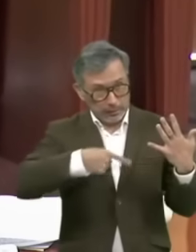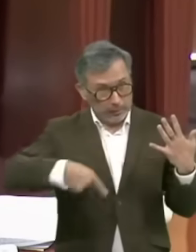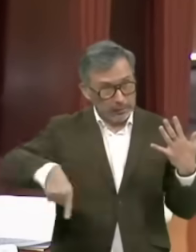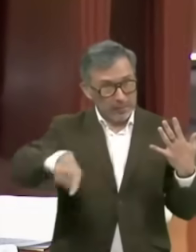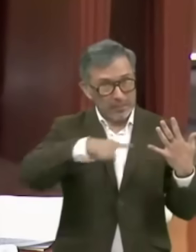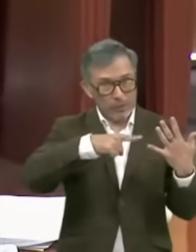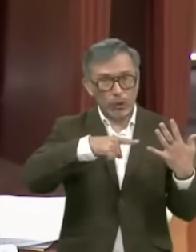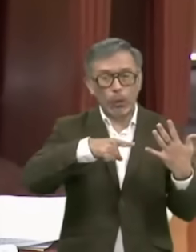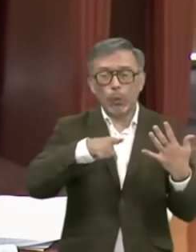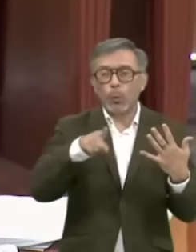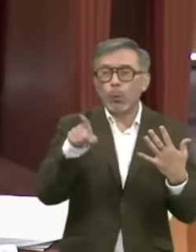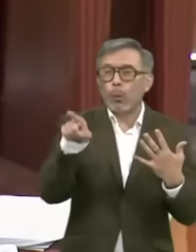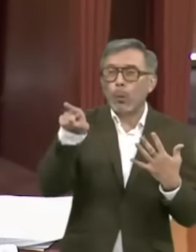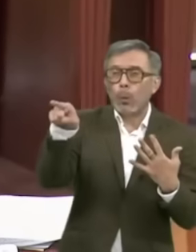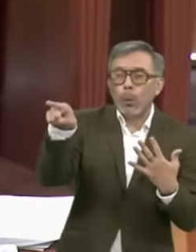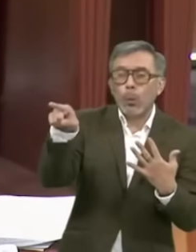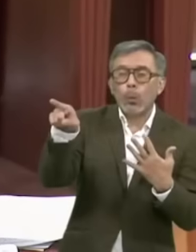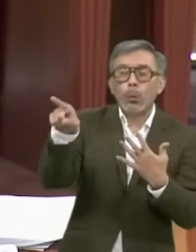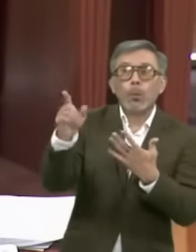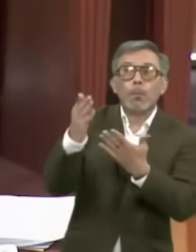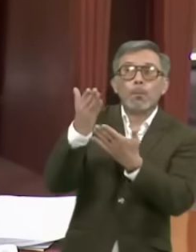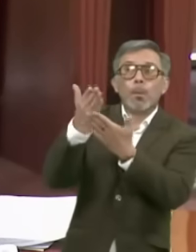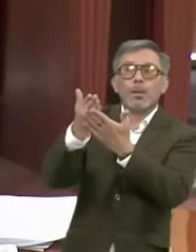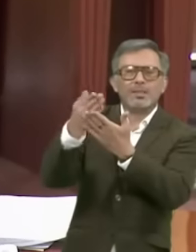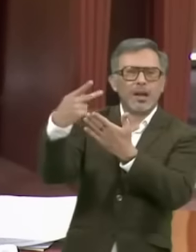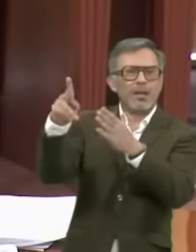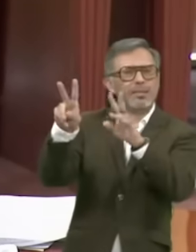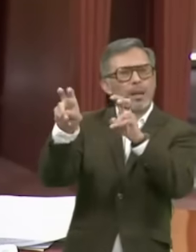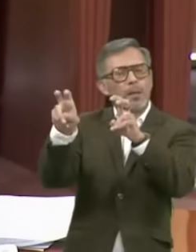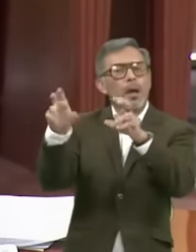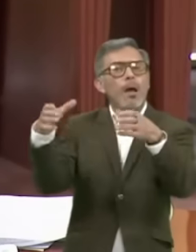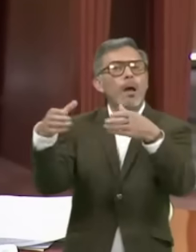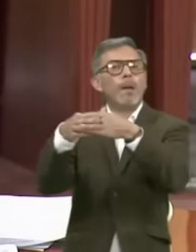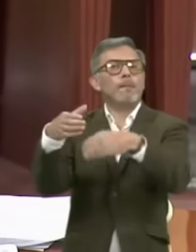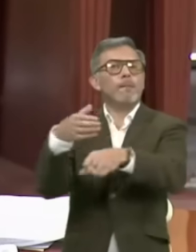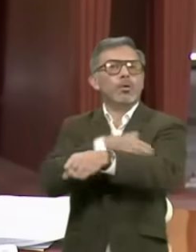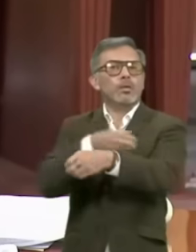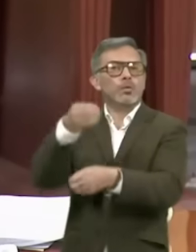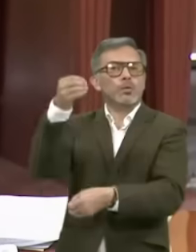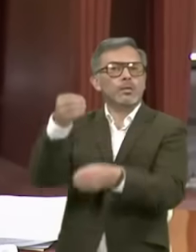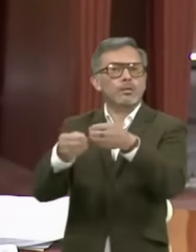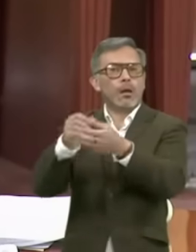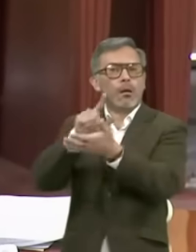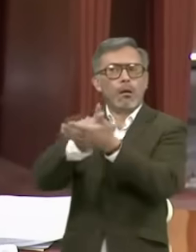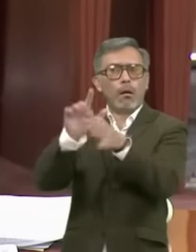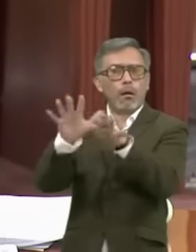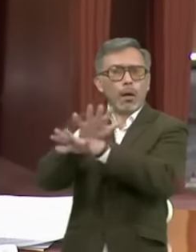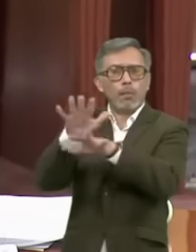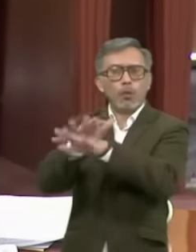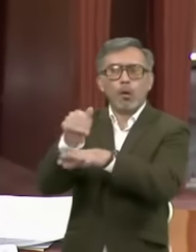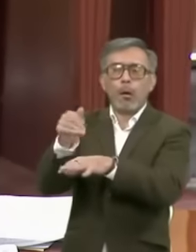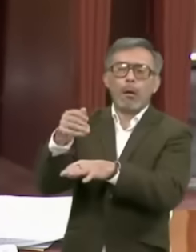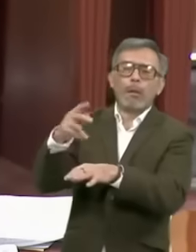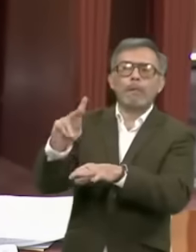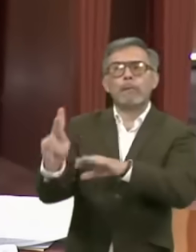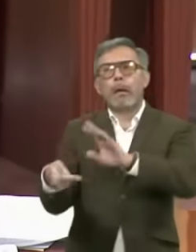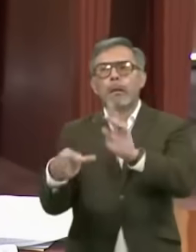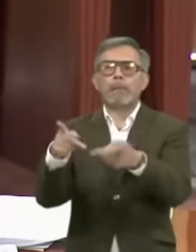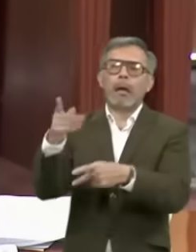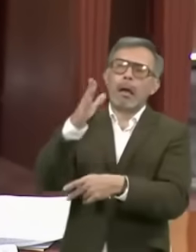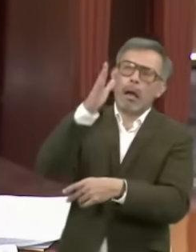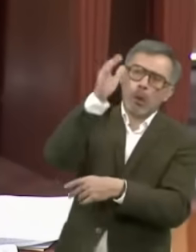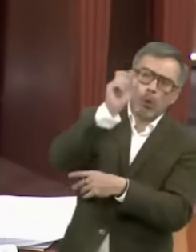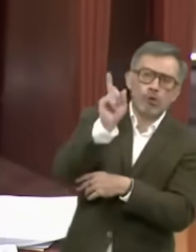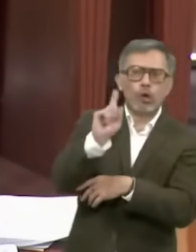un ápice las reformas para regular el Poder Judicial. Eso, bueno, por lo que dijo